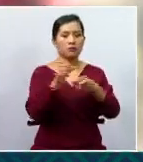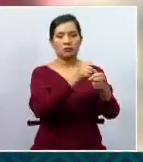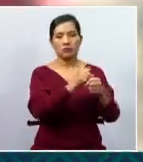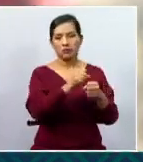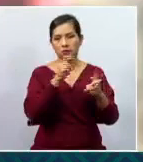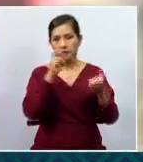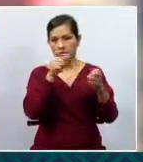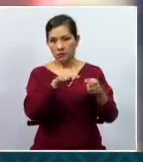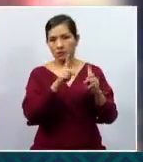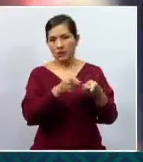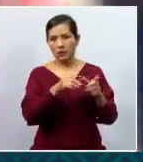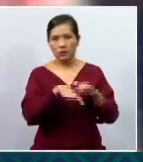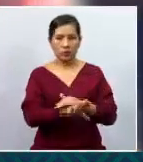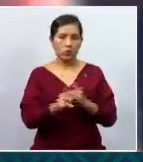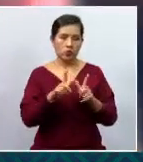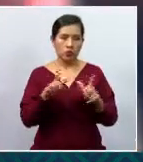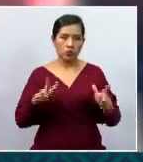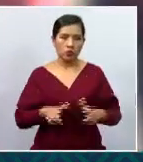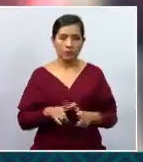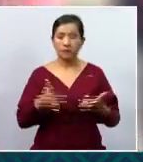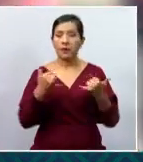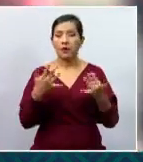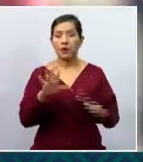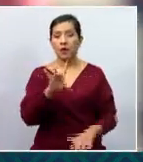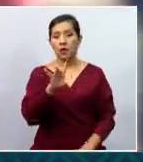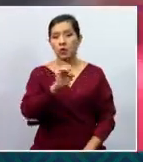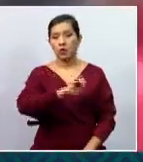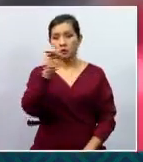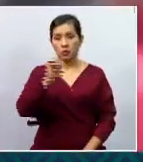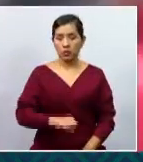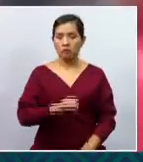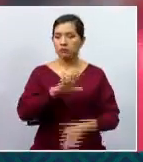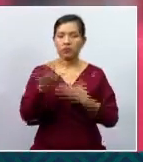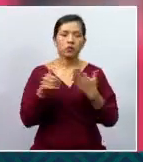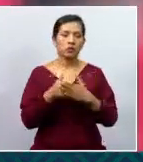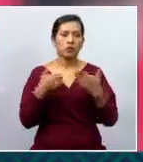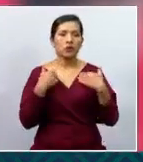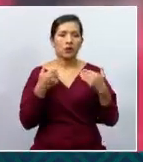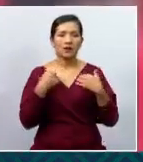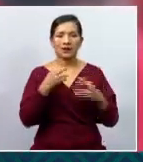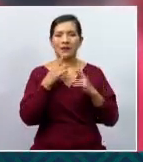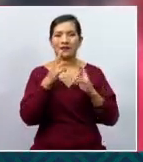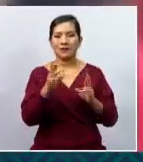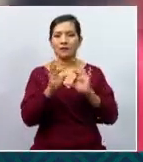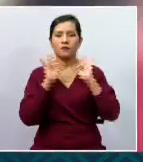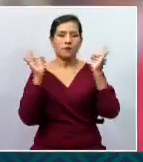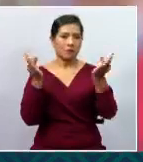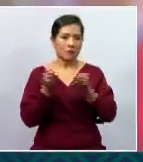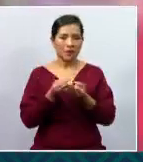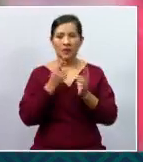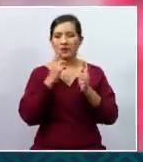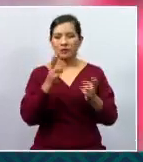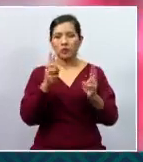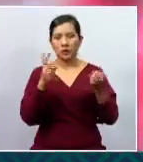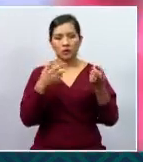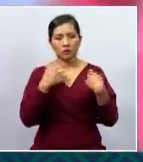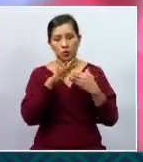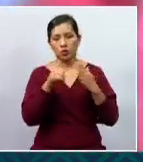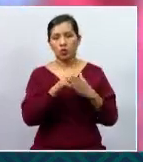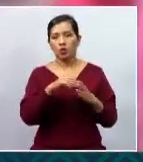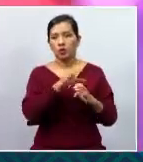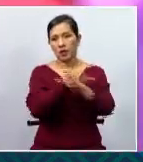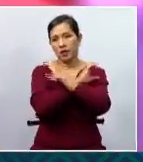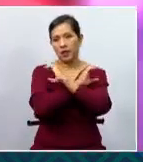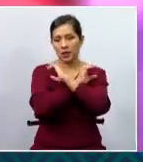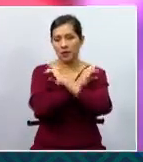estos, el 80% tendrían un referente familiar, un referente afectivo para unas posibles